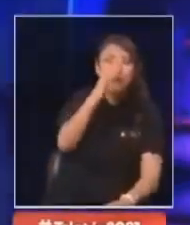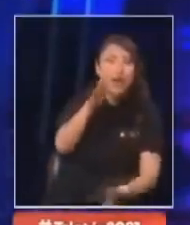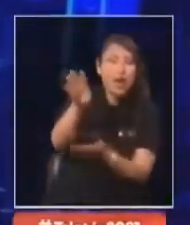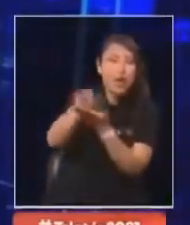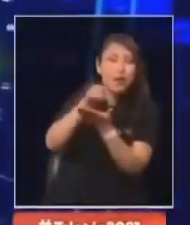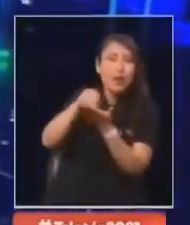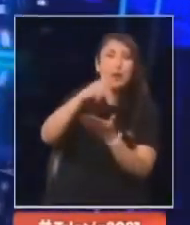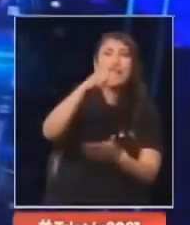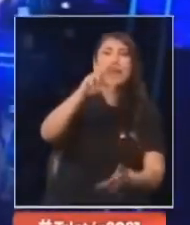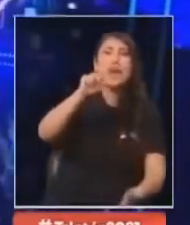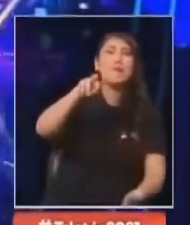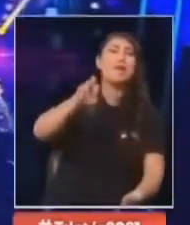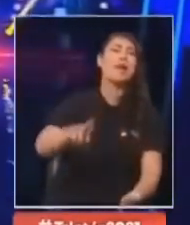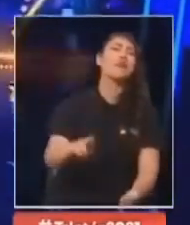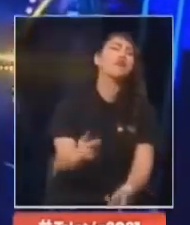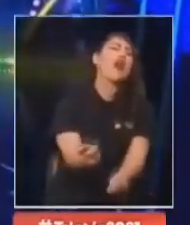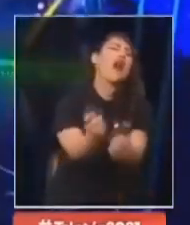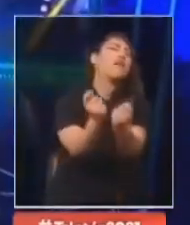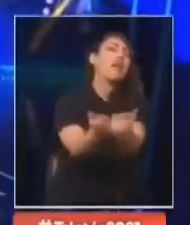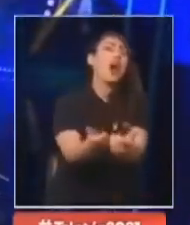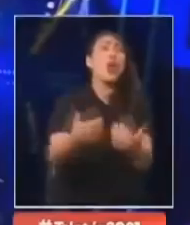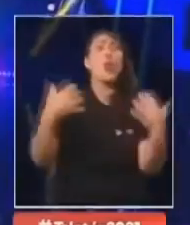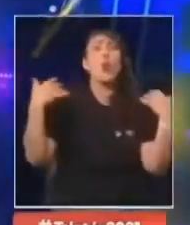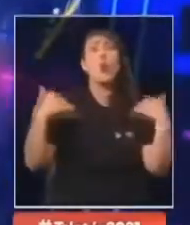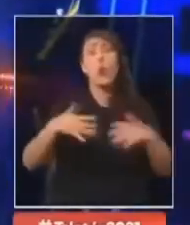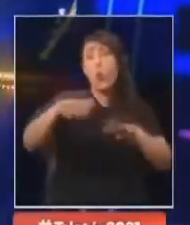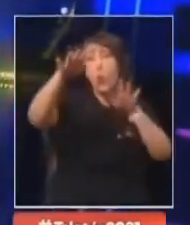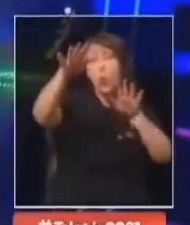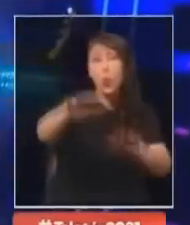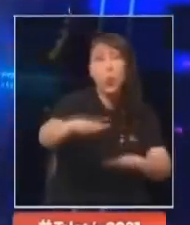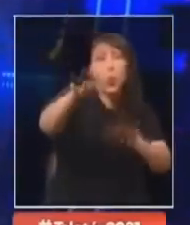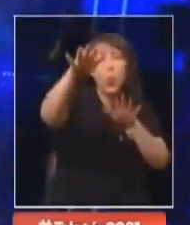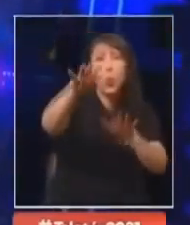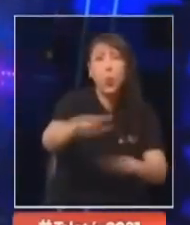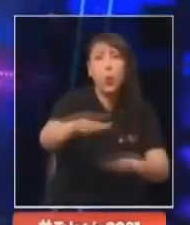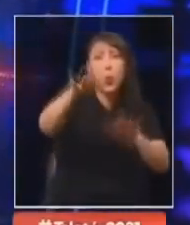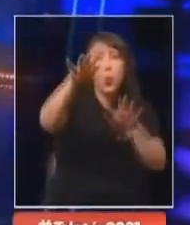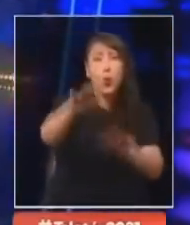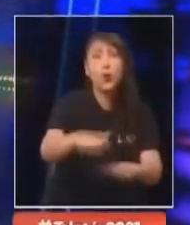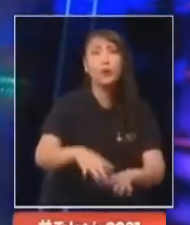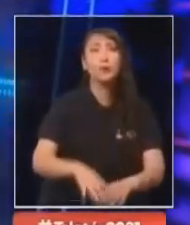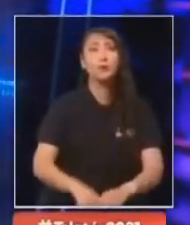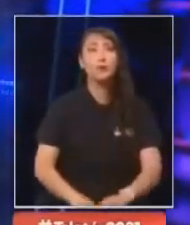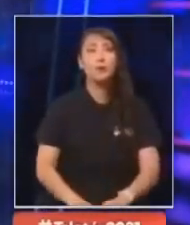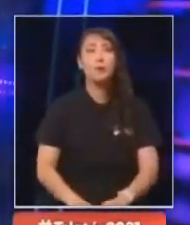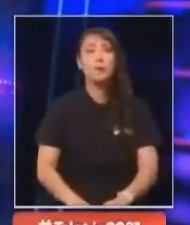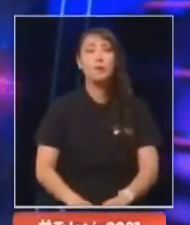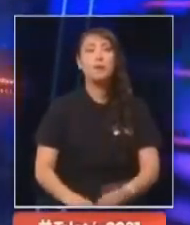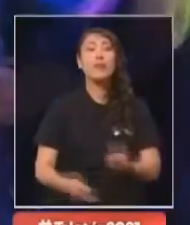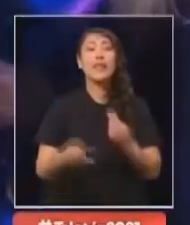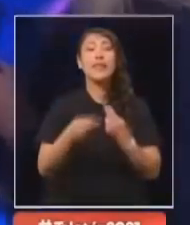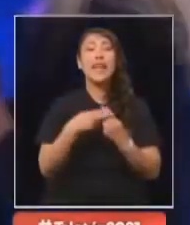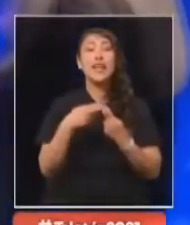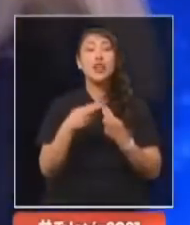No, la Estefan es increíble, bueno, lo que hace. Estefan es buenísimo, man. Sí, sí.